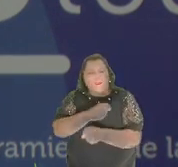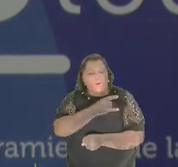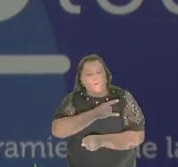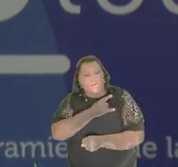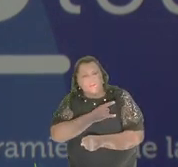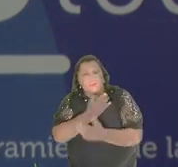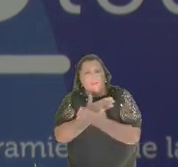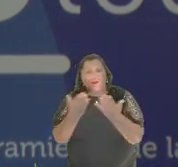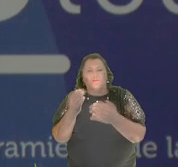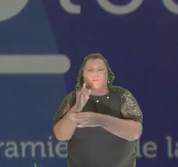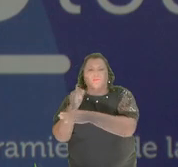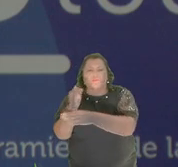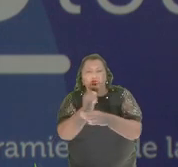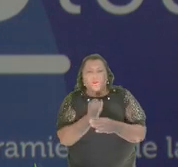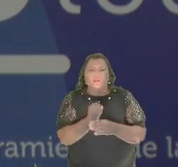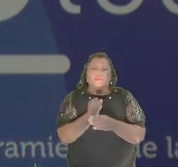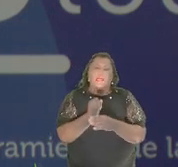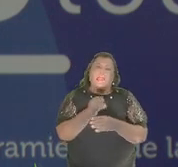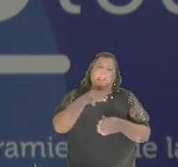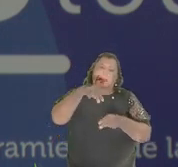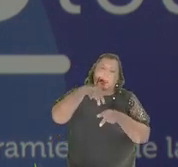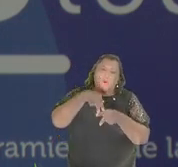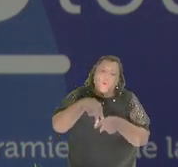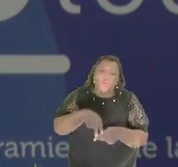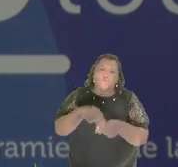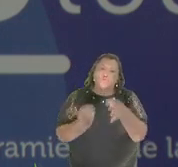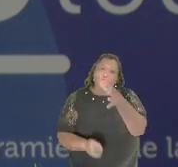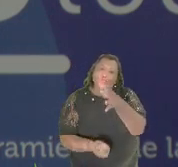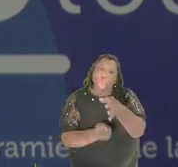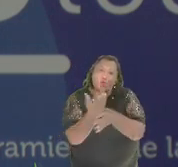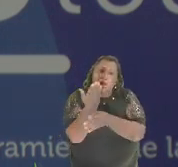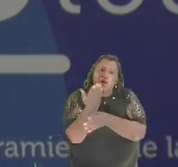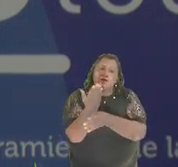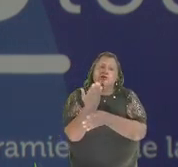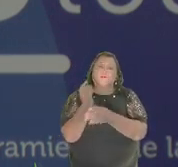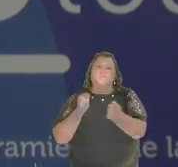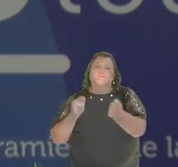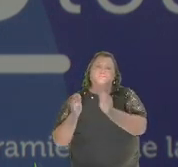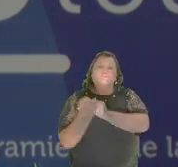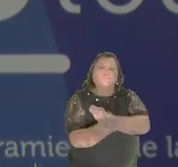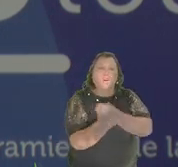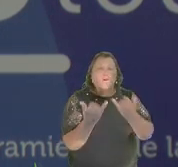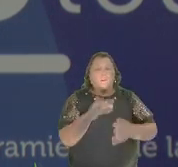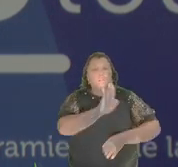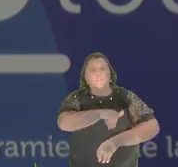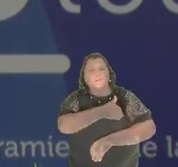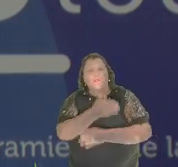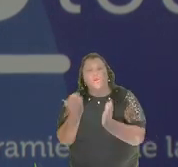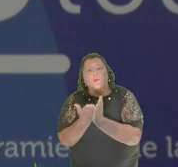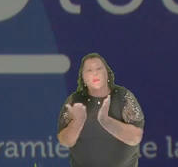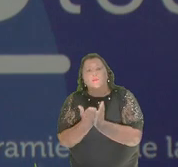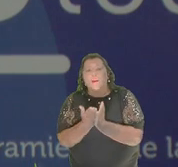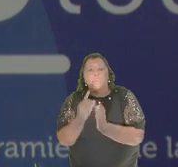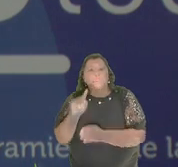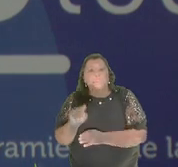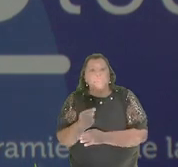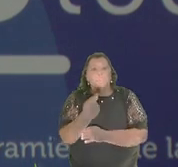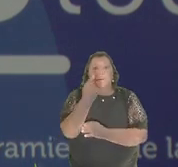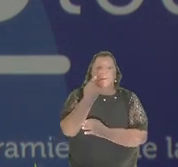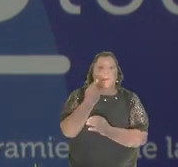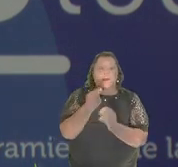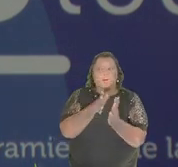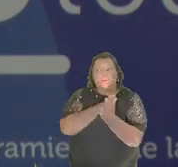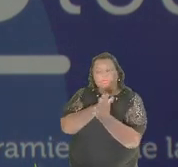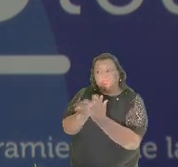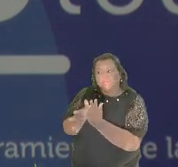tomado recursos, esfuerzos e innovación. Así que al llegar al Ministerio de Educación, pues la primera consigna o